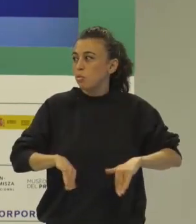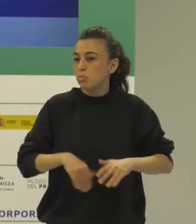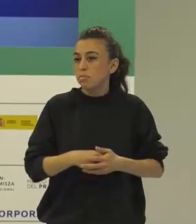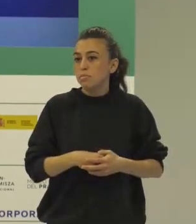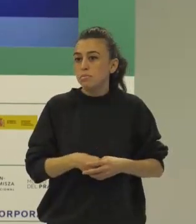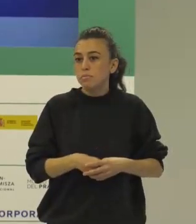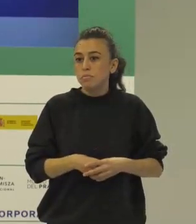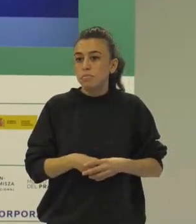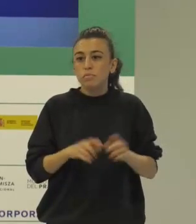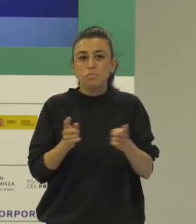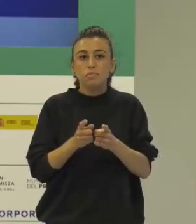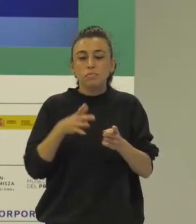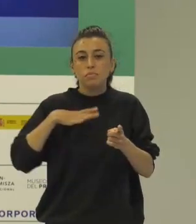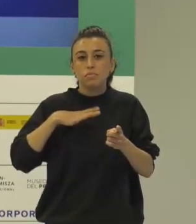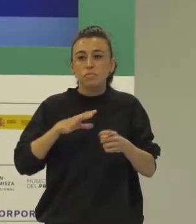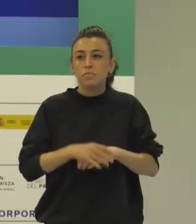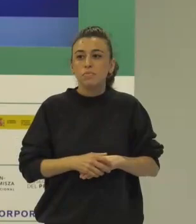¿Sí? Breve, por favor.